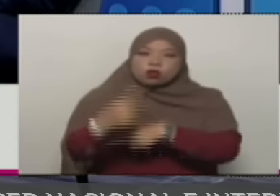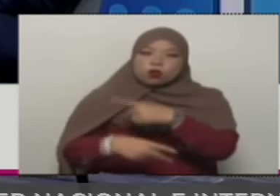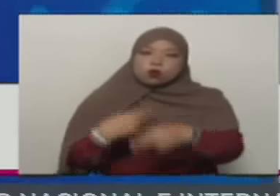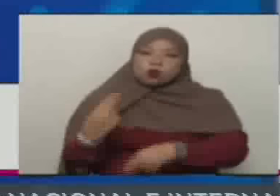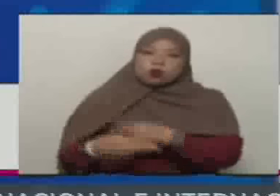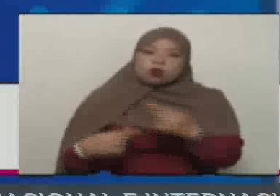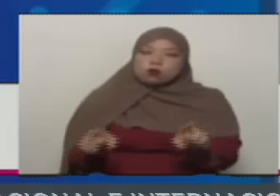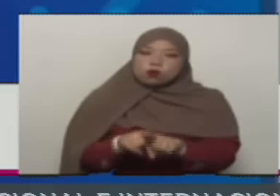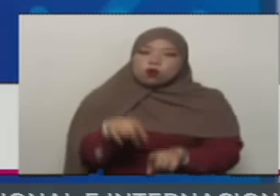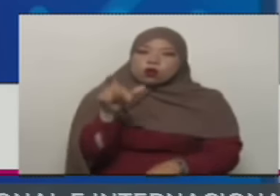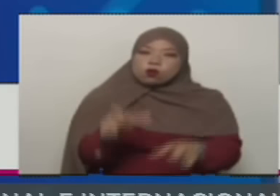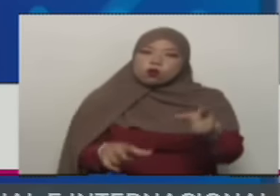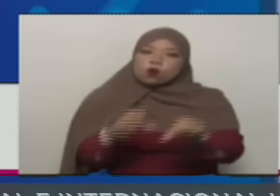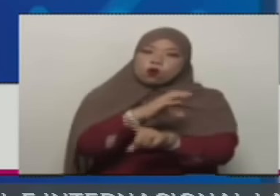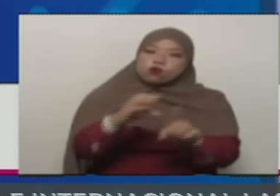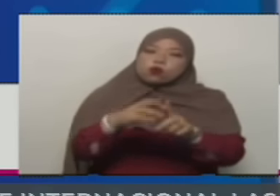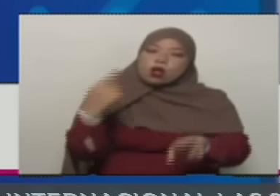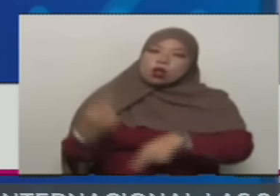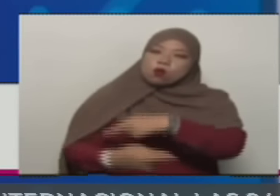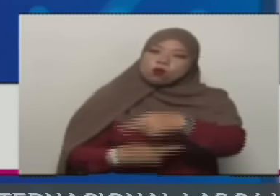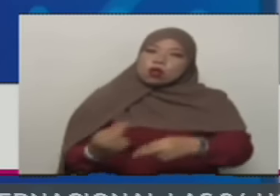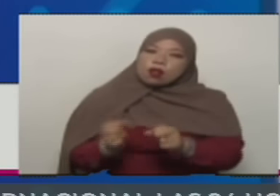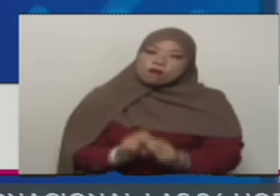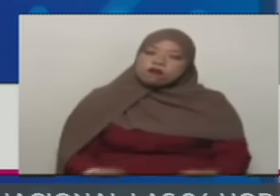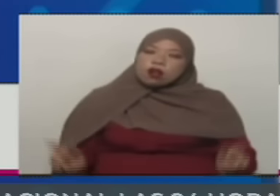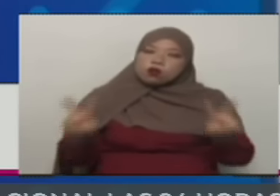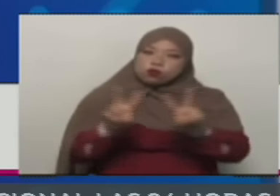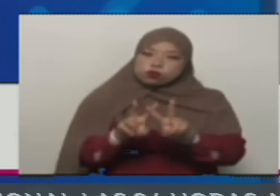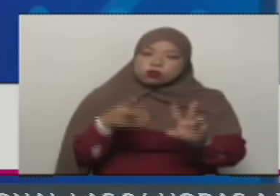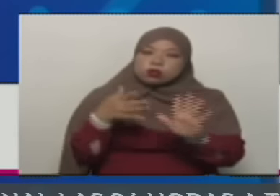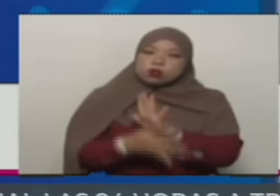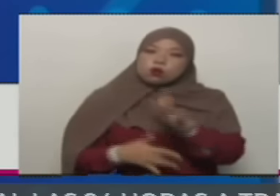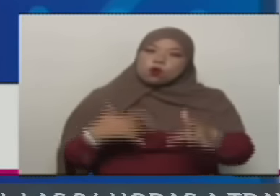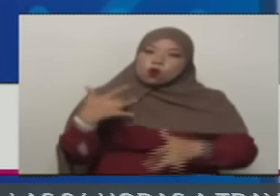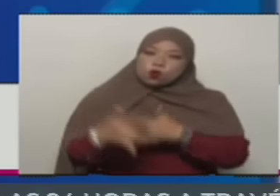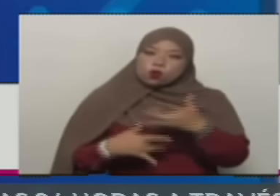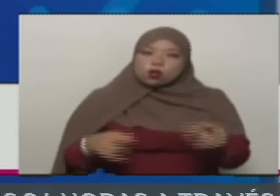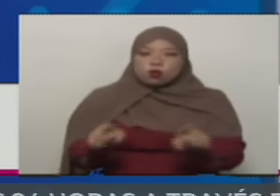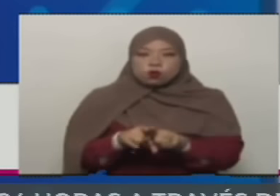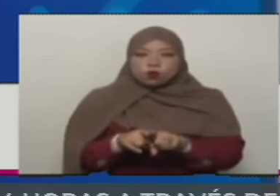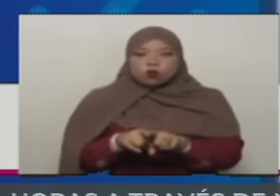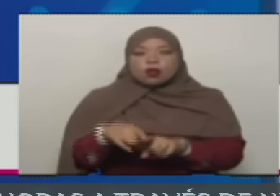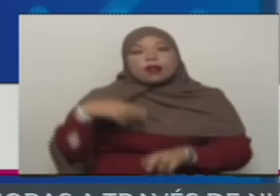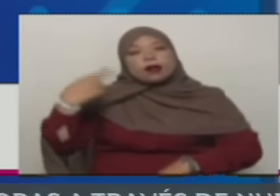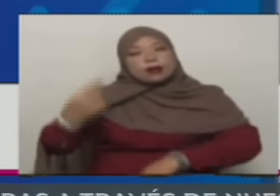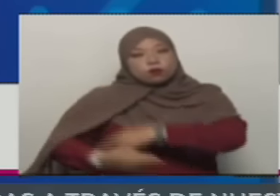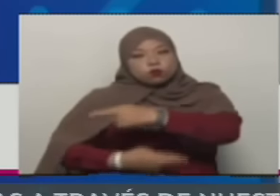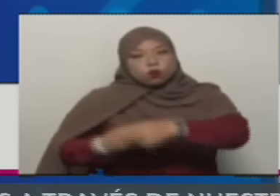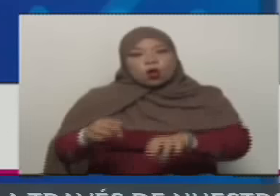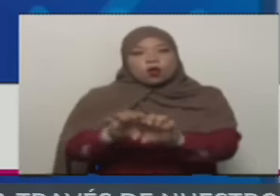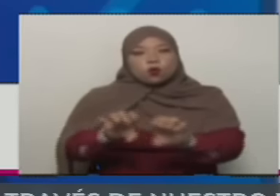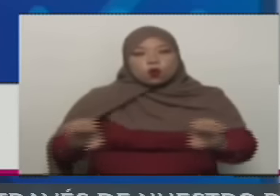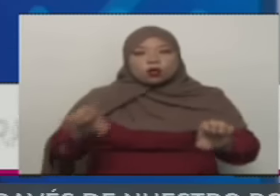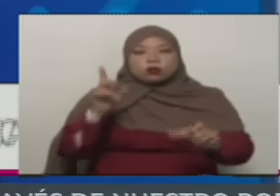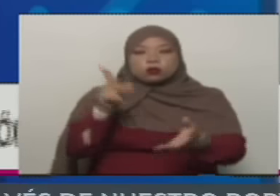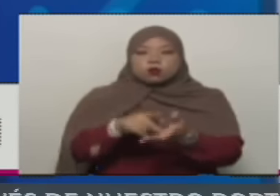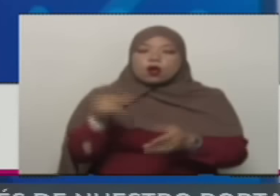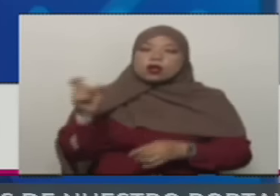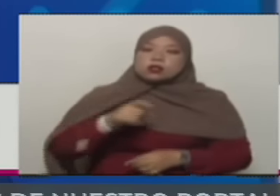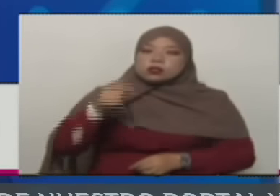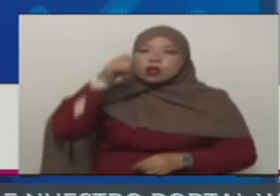revolución educativa cultural, la revolución de los valores, Héctor. Y para hacer una revolución educativa, ¿qué